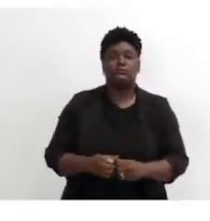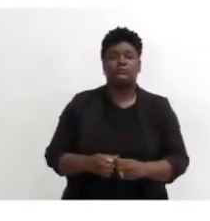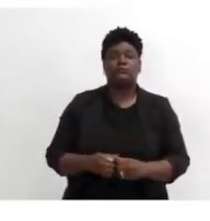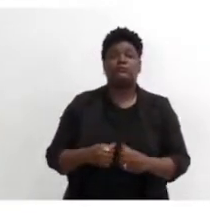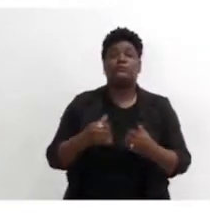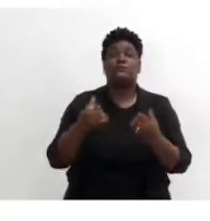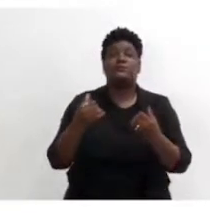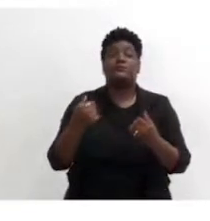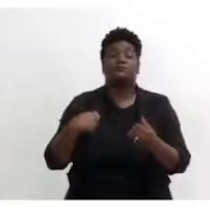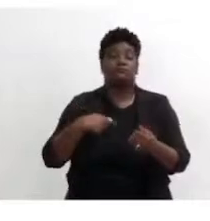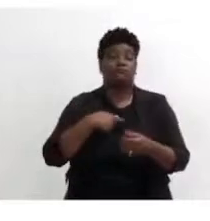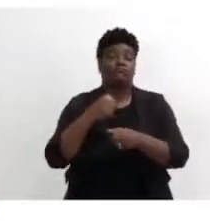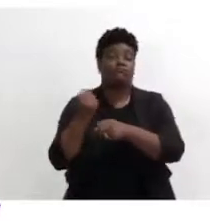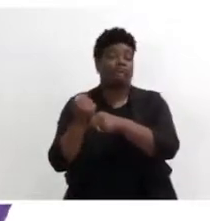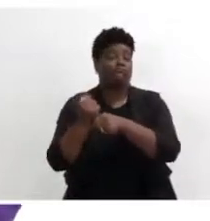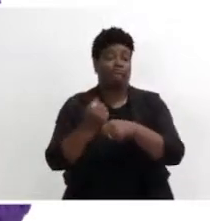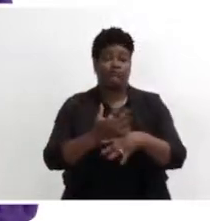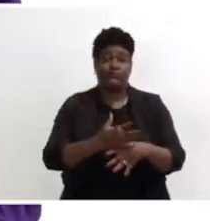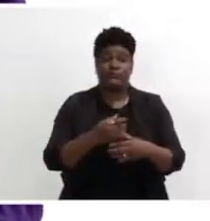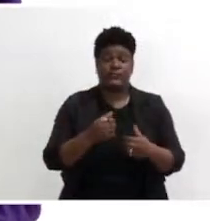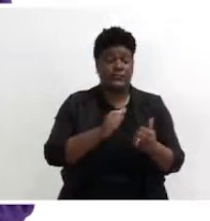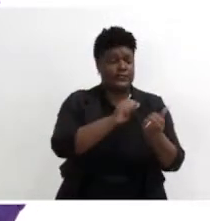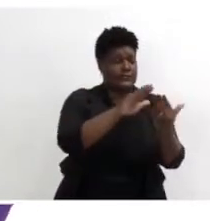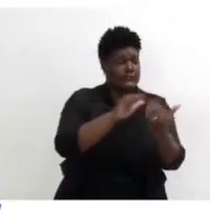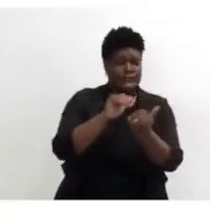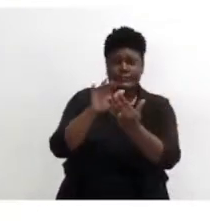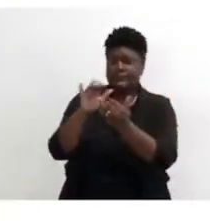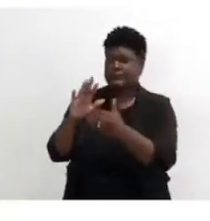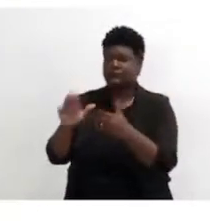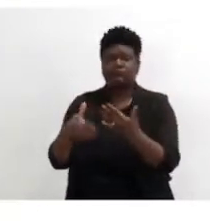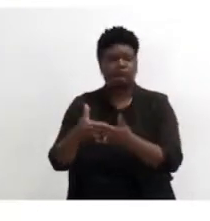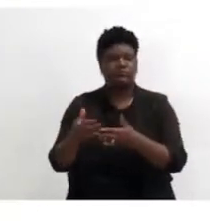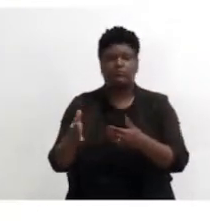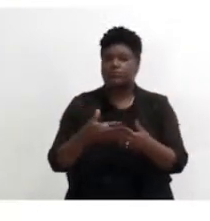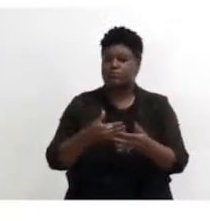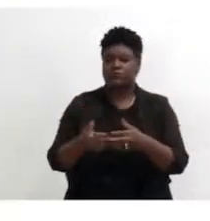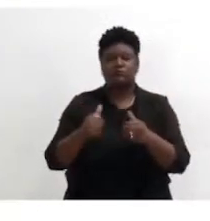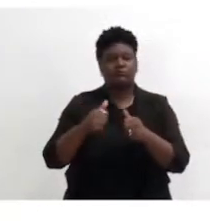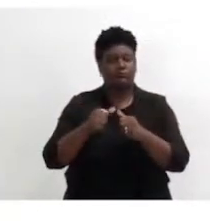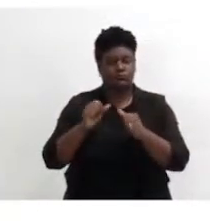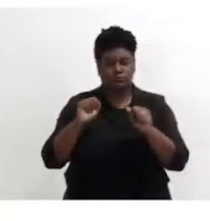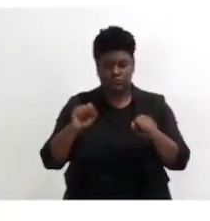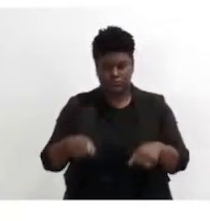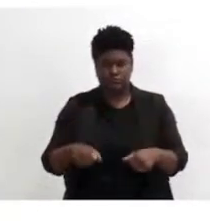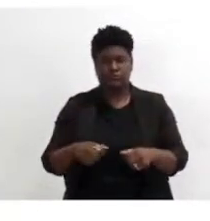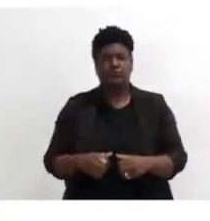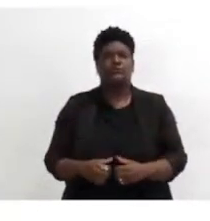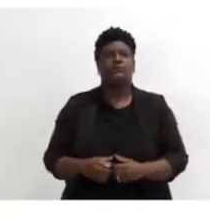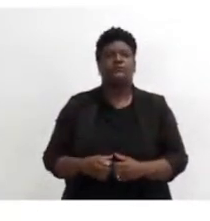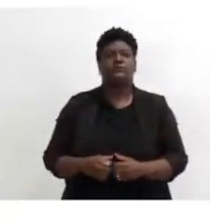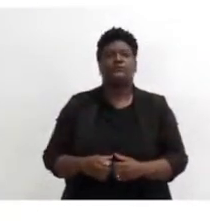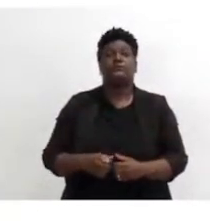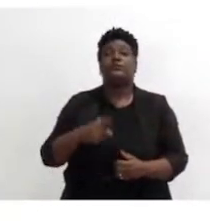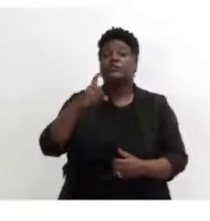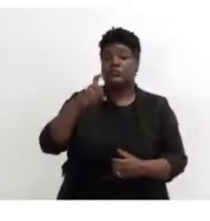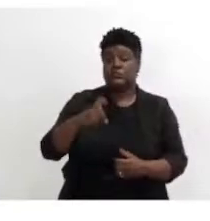desafío y oportunidad a nuestra estructura de capital humano, que serán muchos de